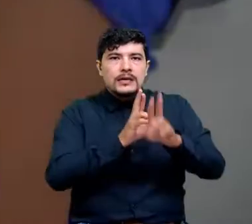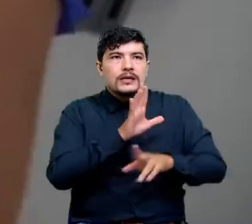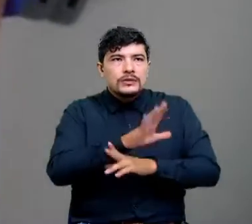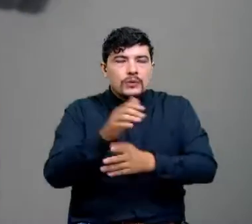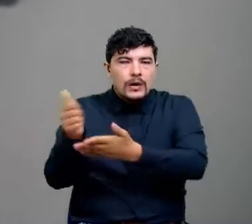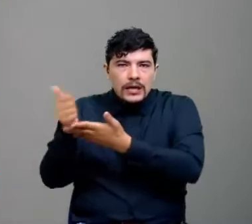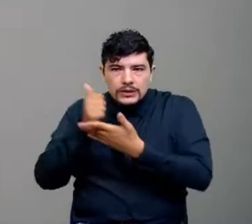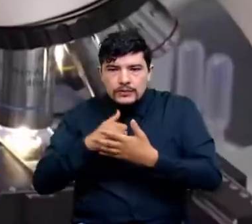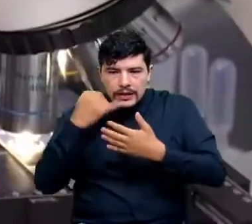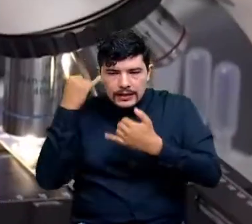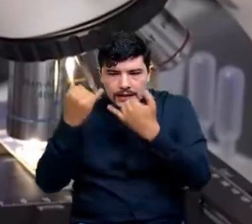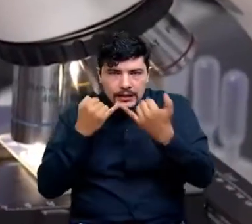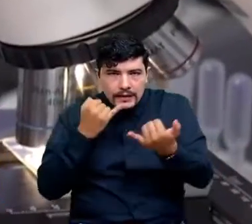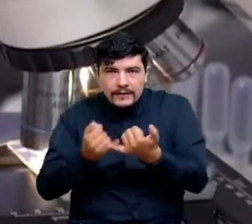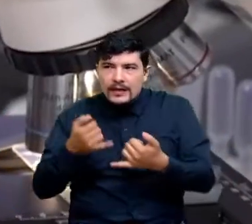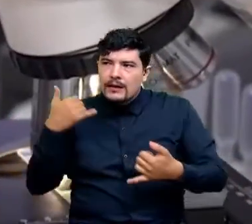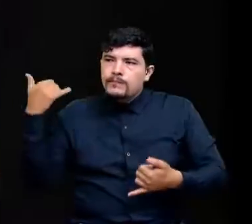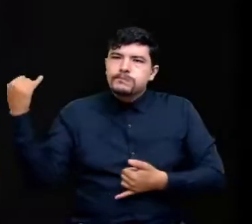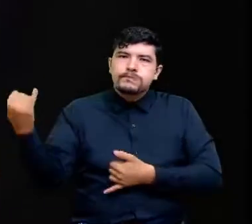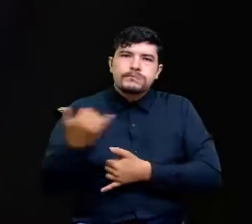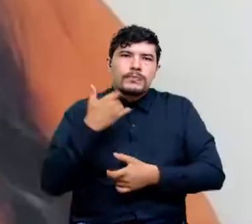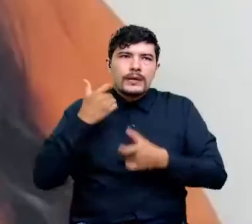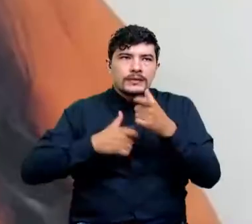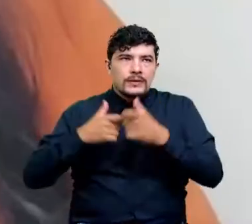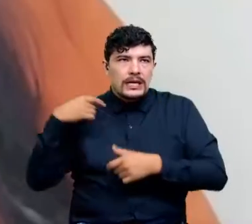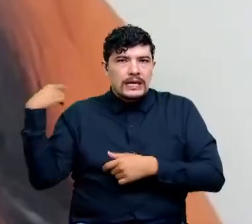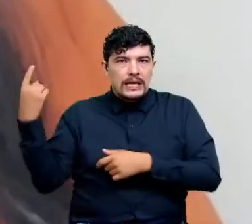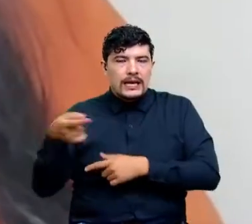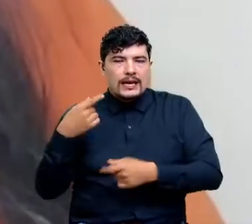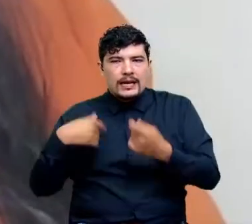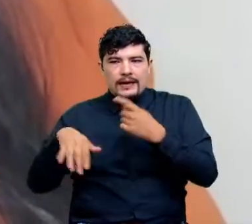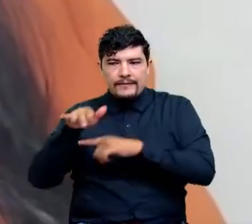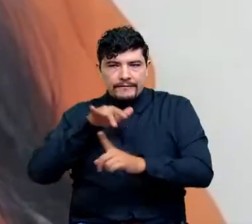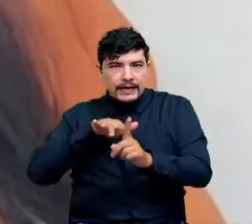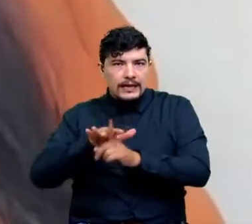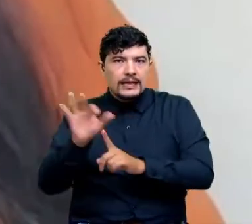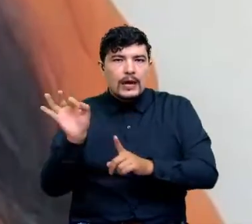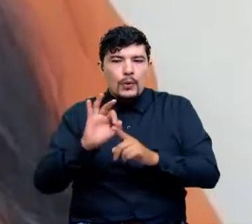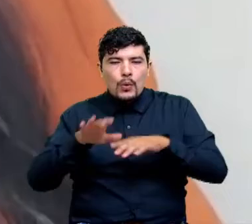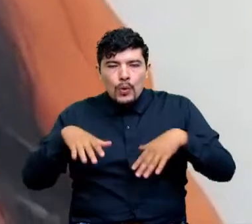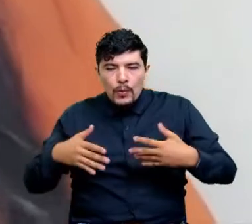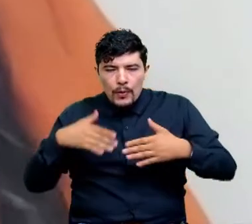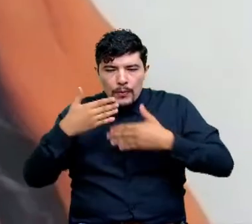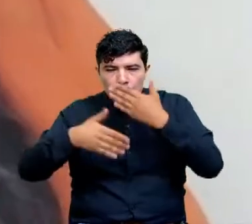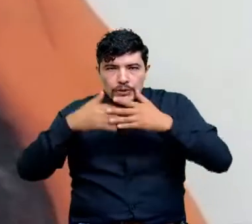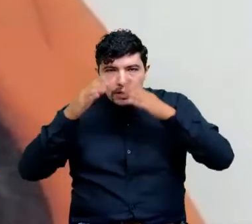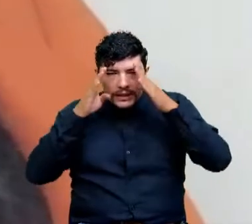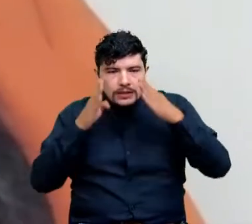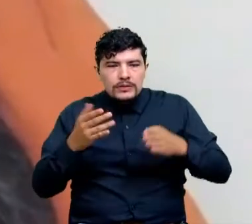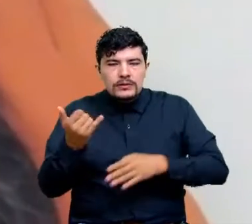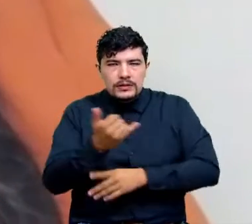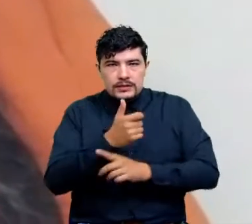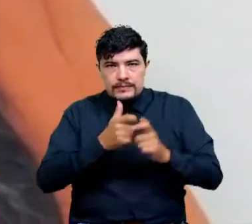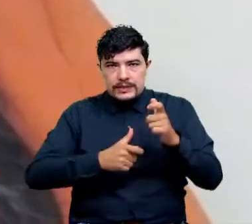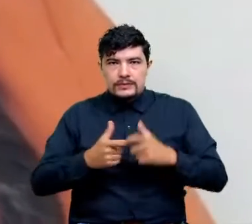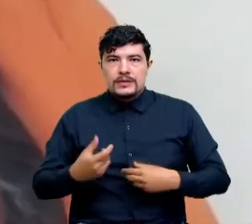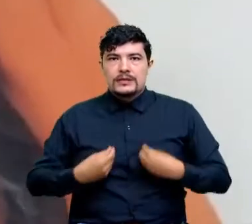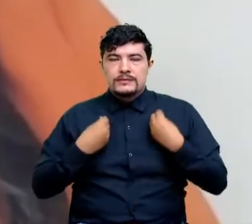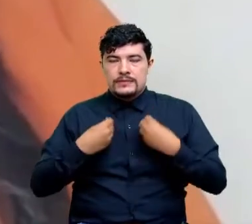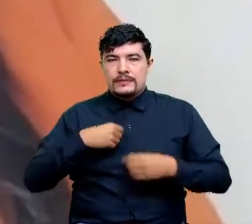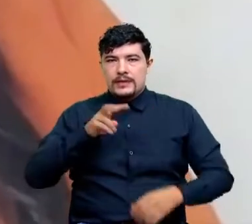a identificar fallas en el mercado y problemas en la integralidad de la atención de las personas que viven con